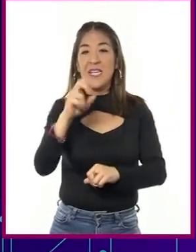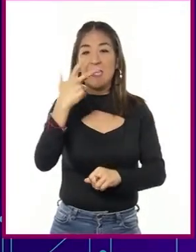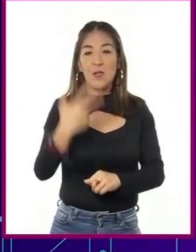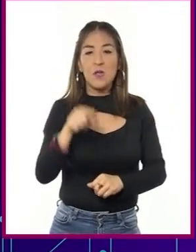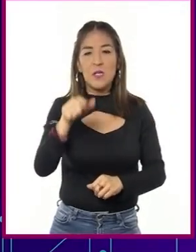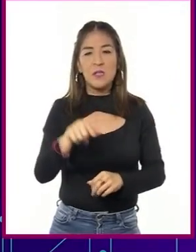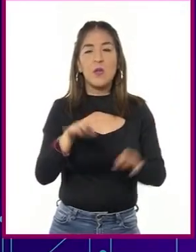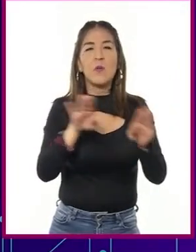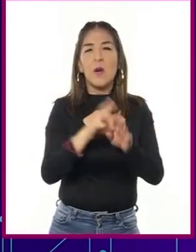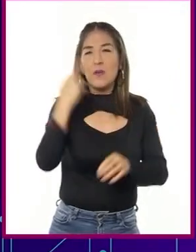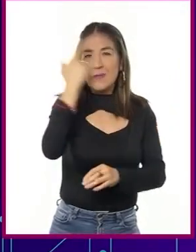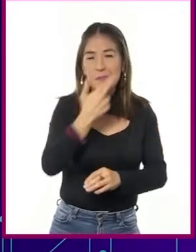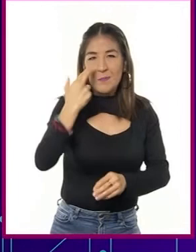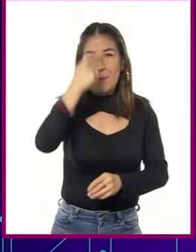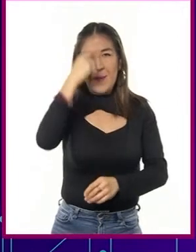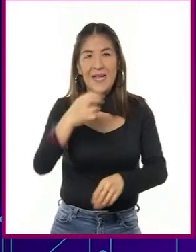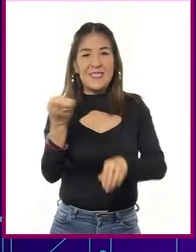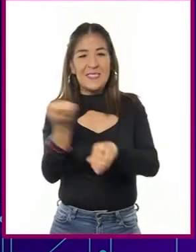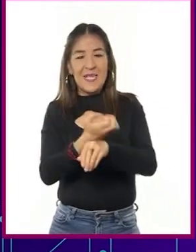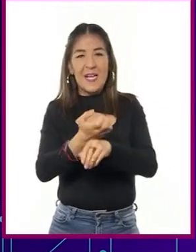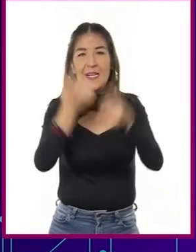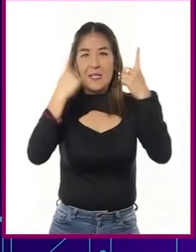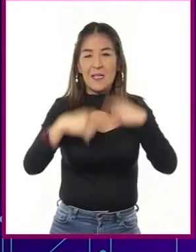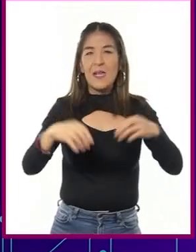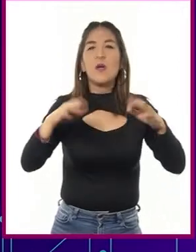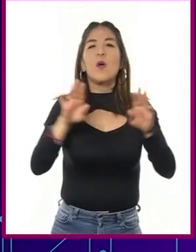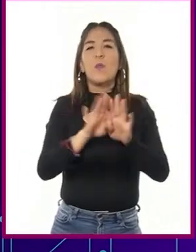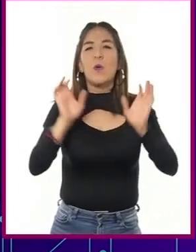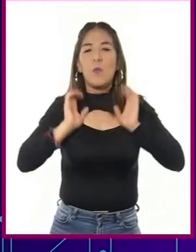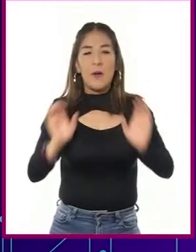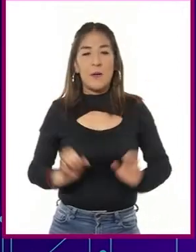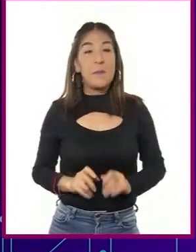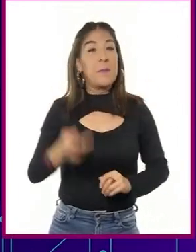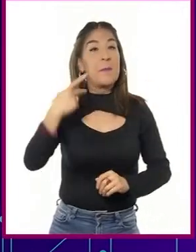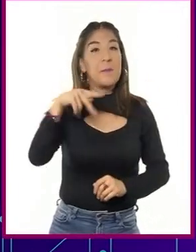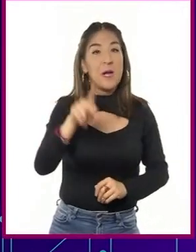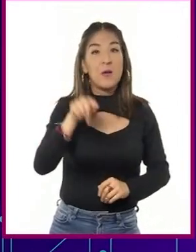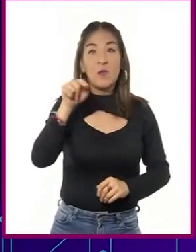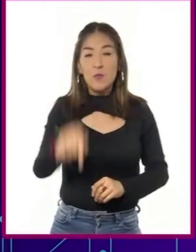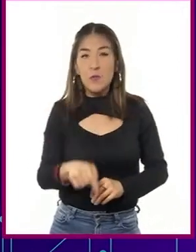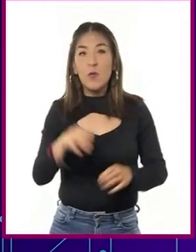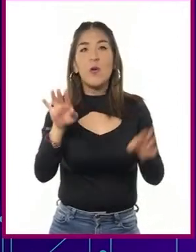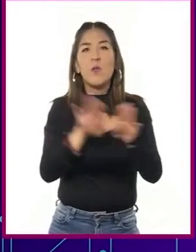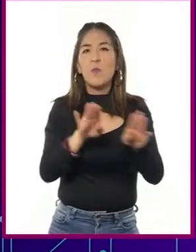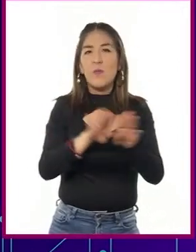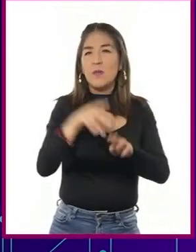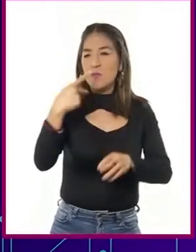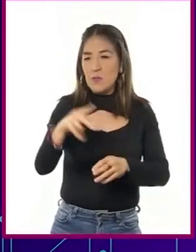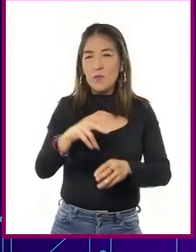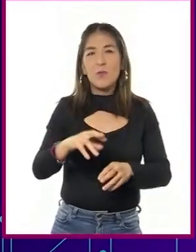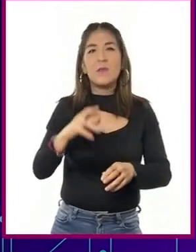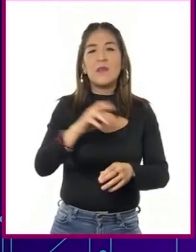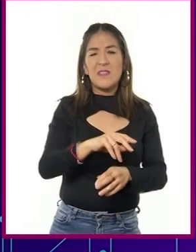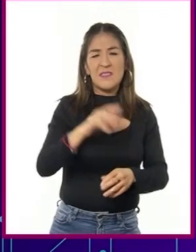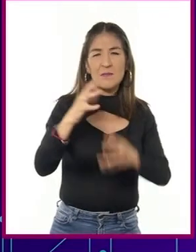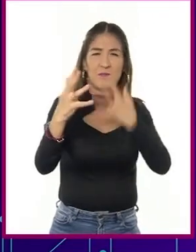un estimulante para la sangre. Sin embargo, no se conocieron sus efectos alucinógenos